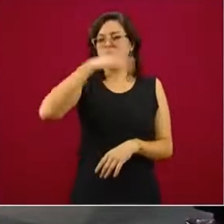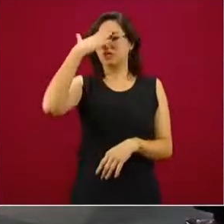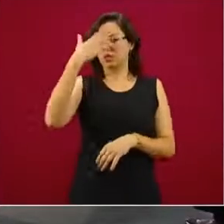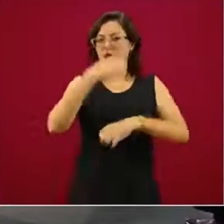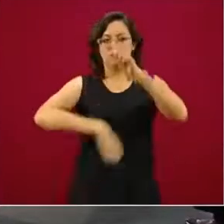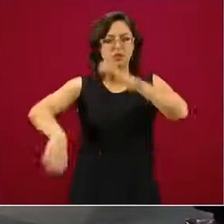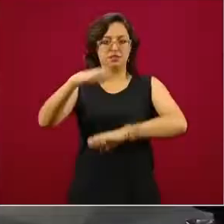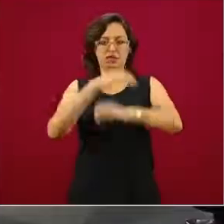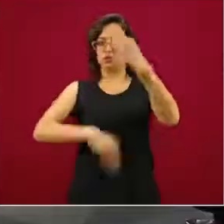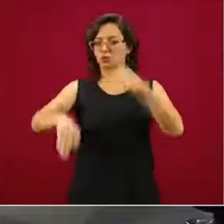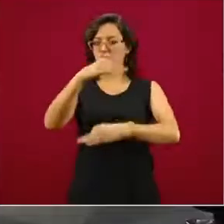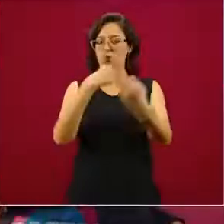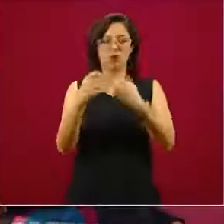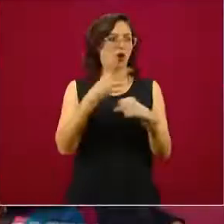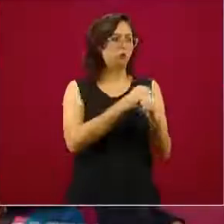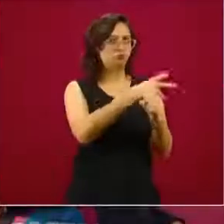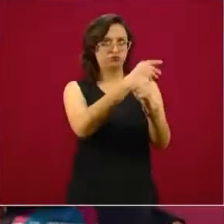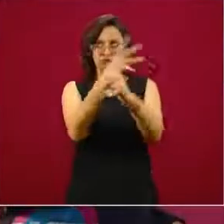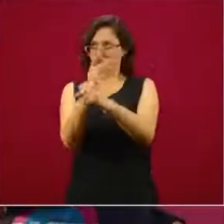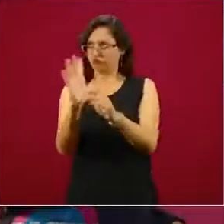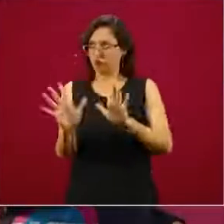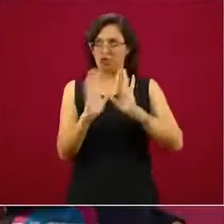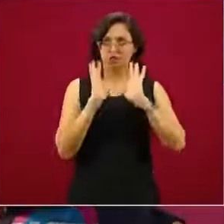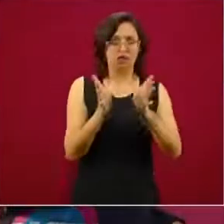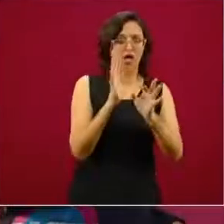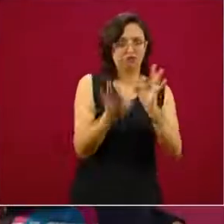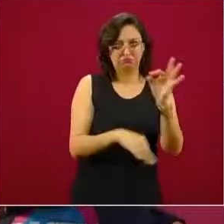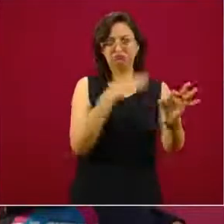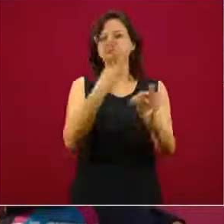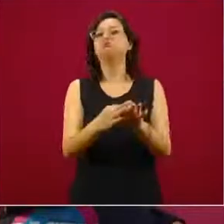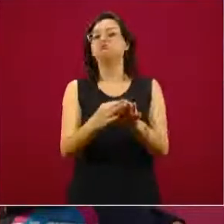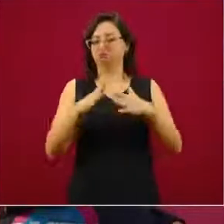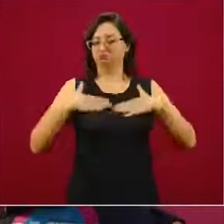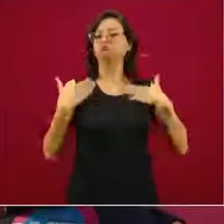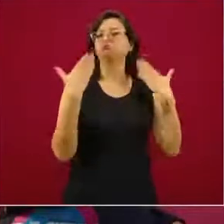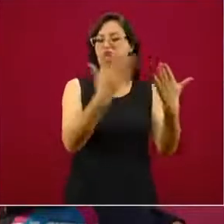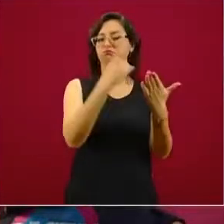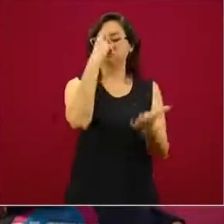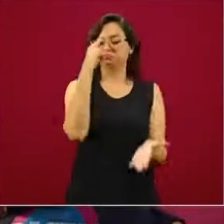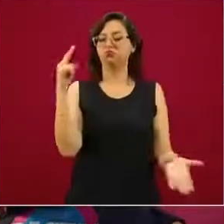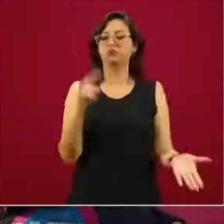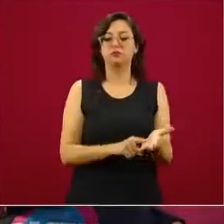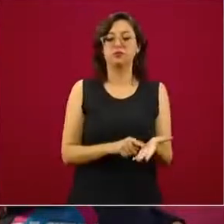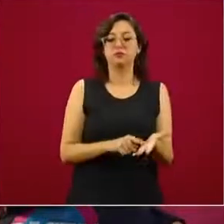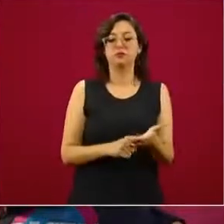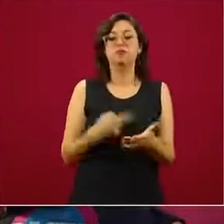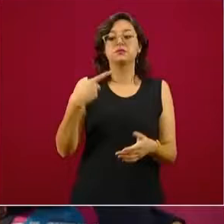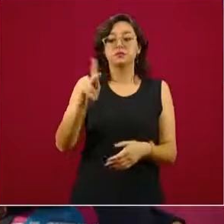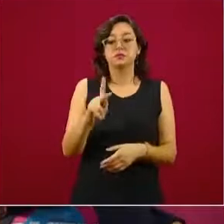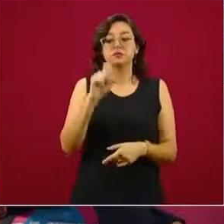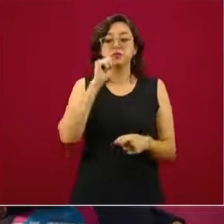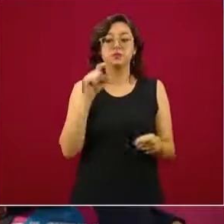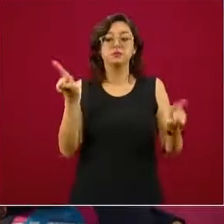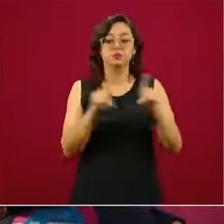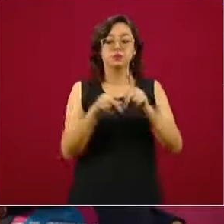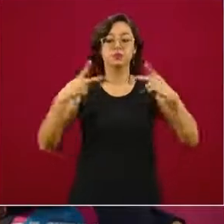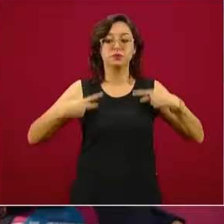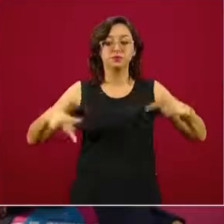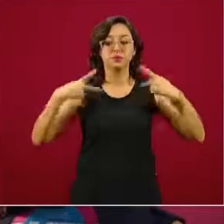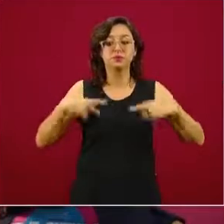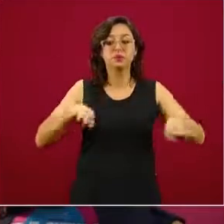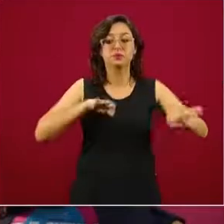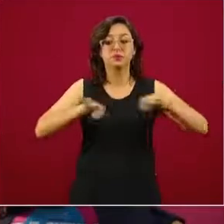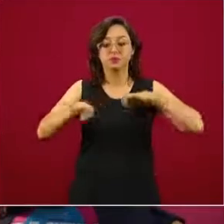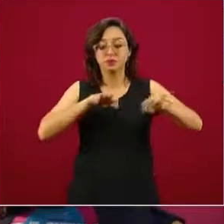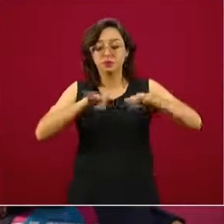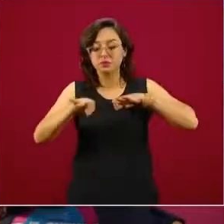hecho esto y están listas y están preparadas, y les creemos. Y también les pedimos a los trabajadores que en caso